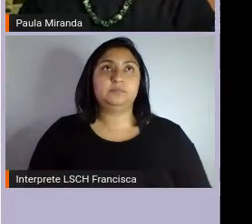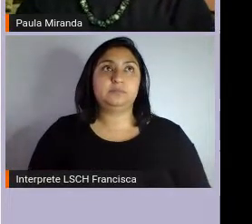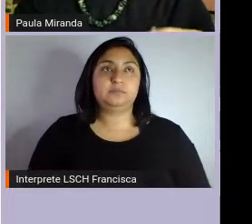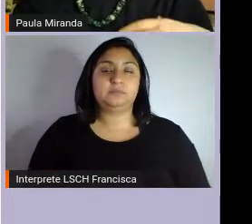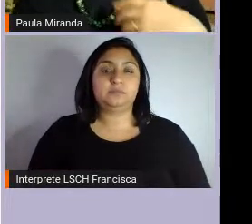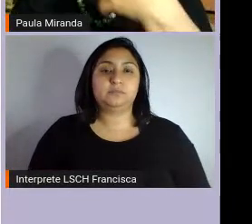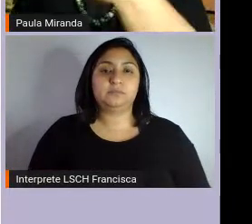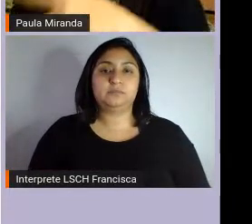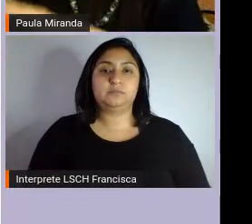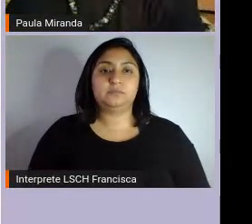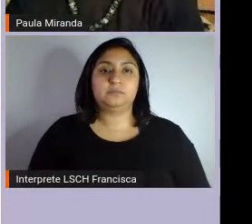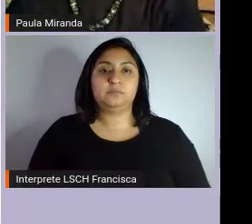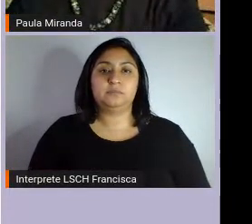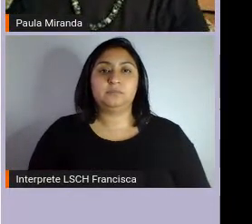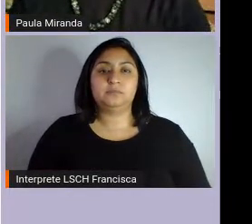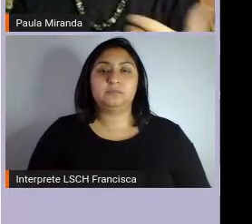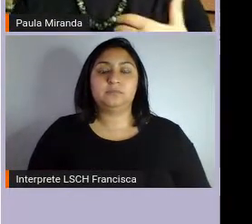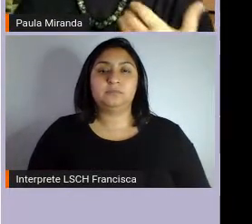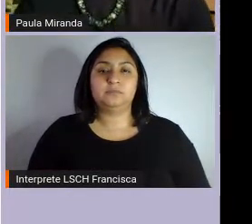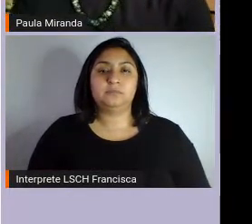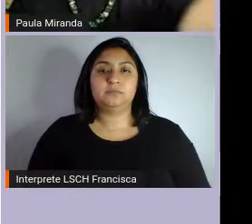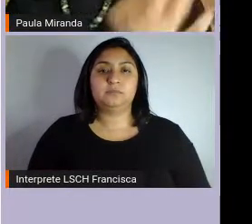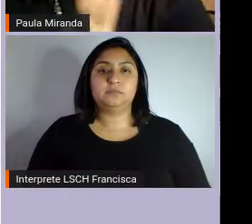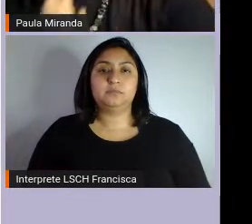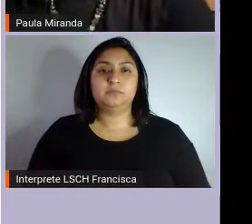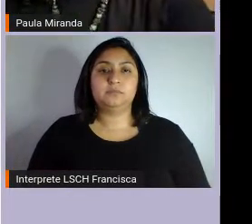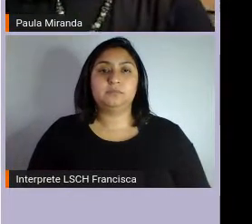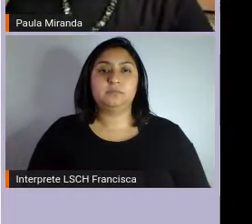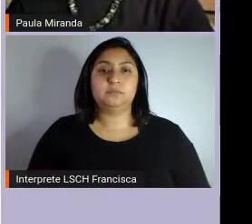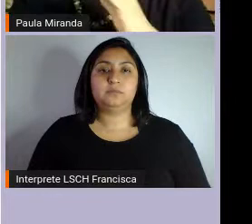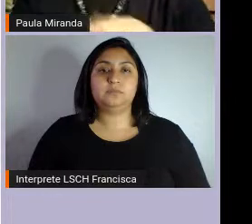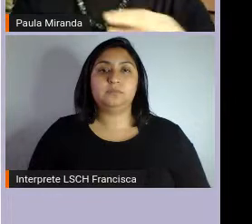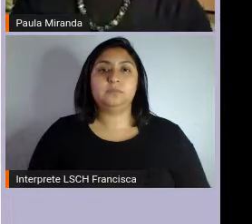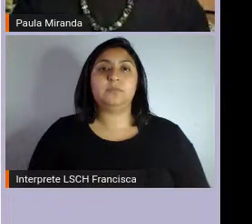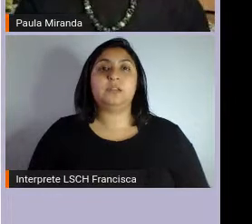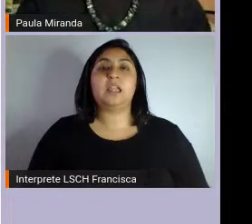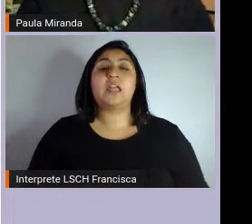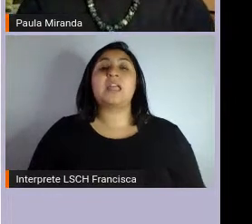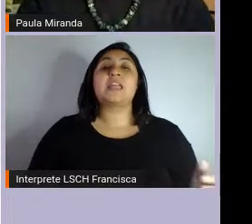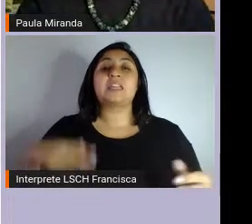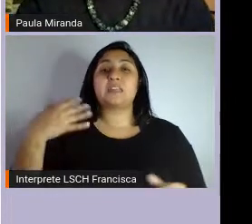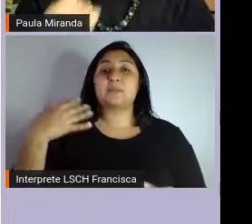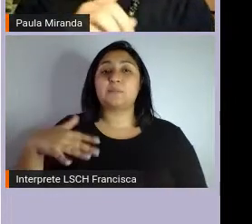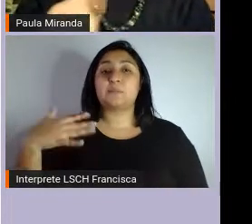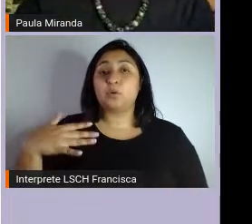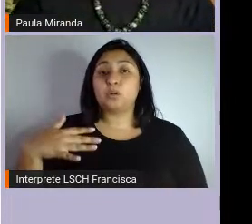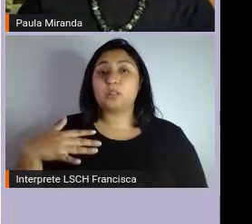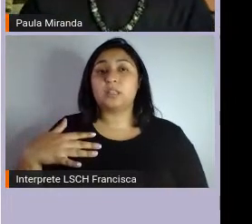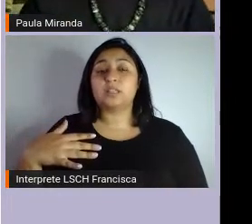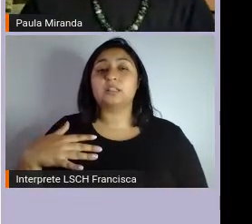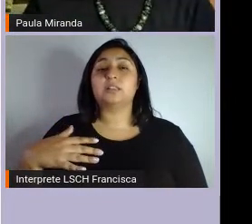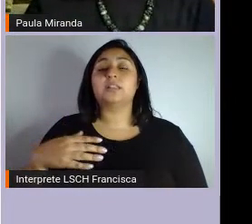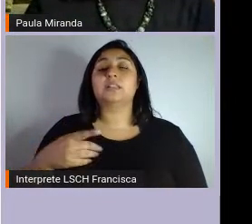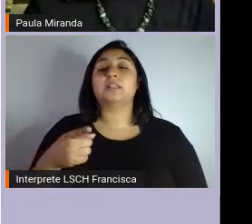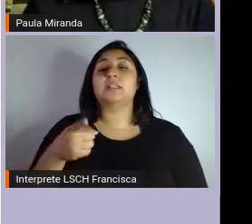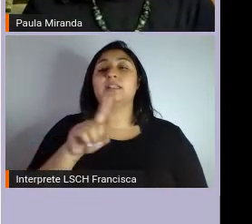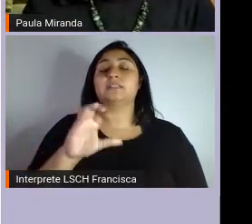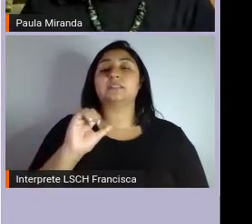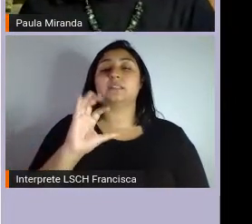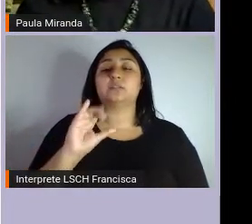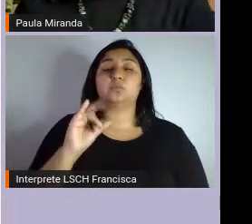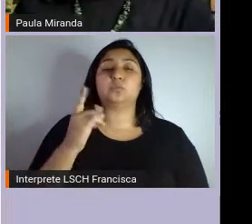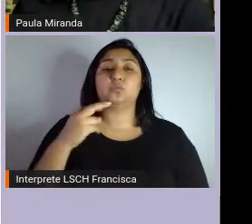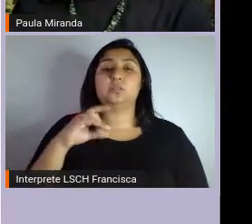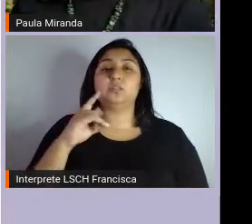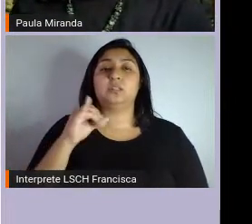juguetea también, ¿no es cierto? Bueno, sí, para ti es poco importante, para mí no, y segundino, así como que lo niega. Pero acá viene una cosa más interesante cuando ella